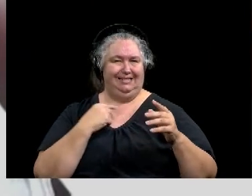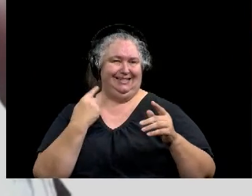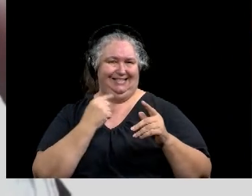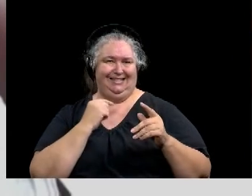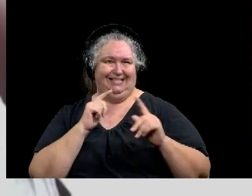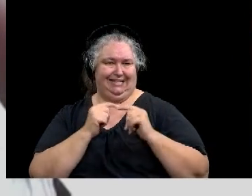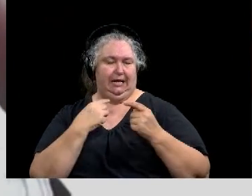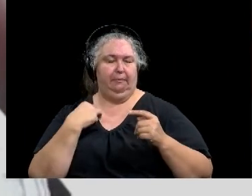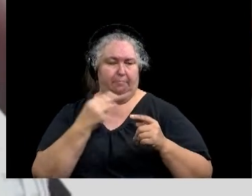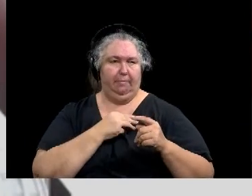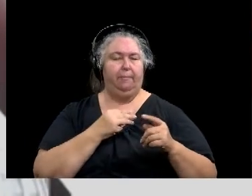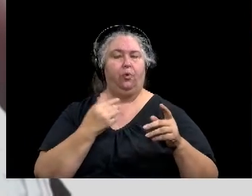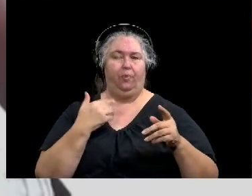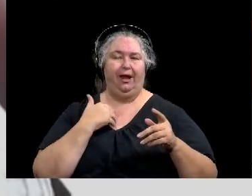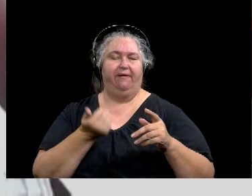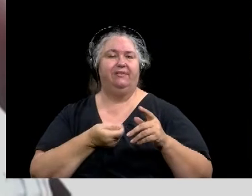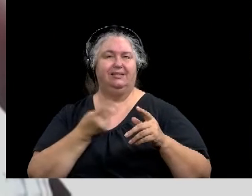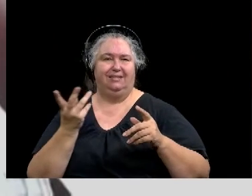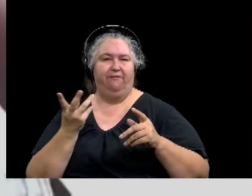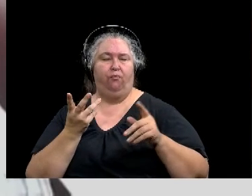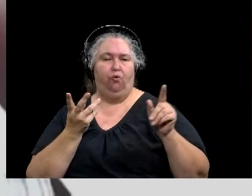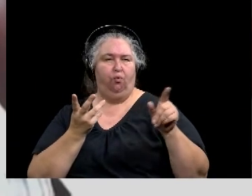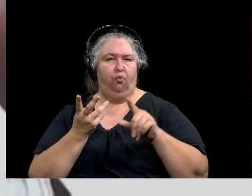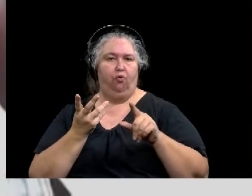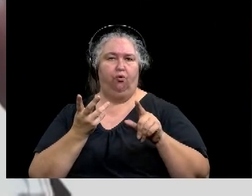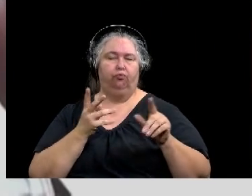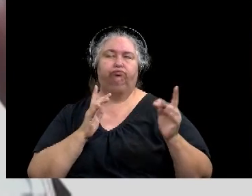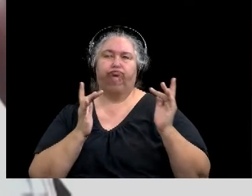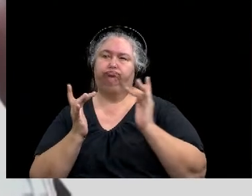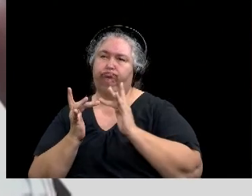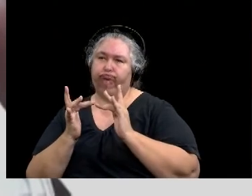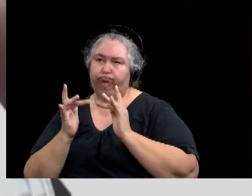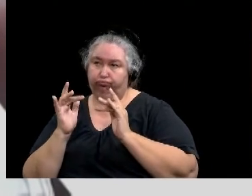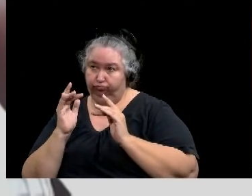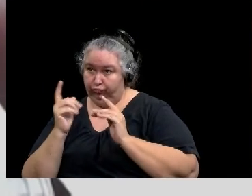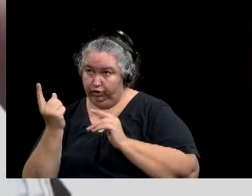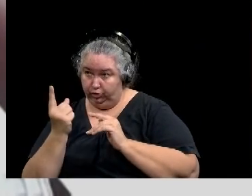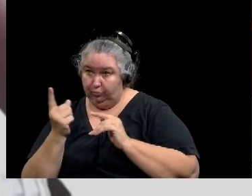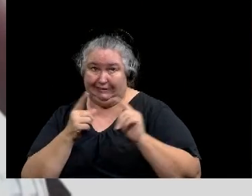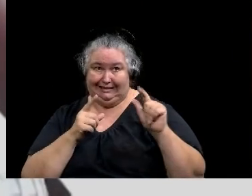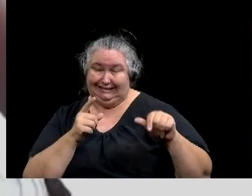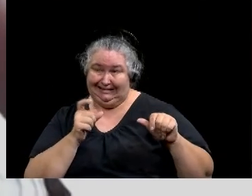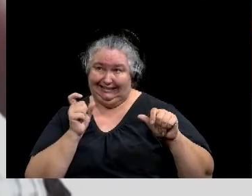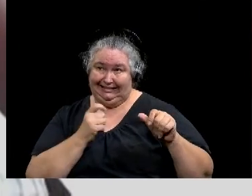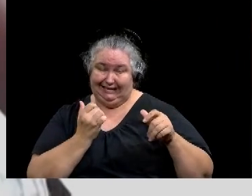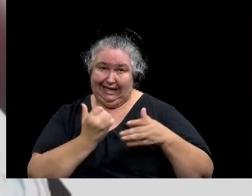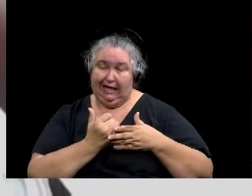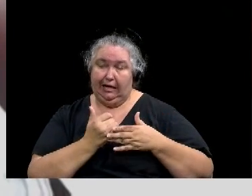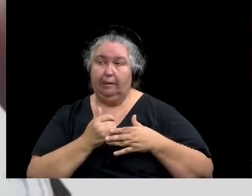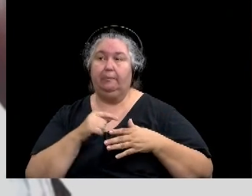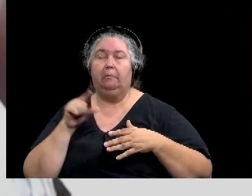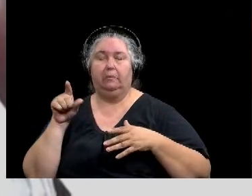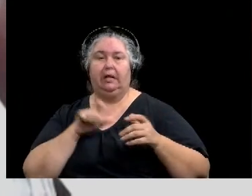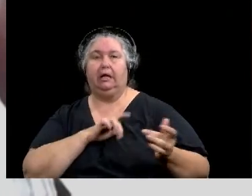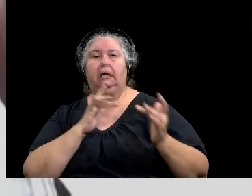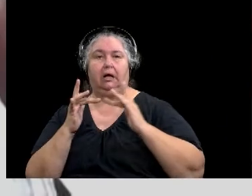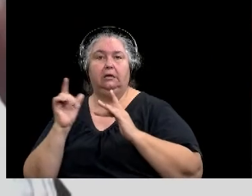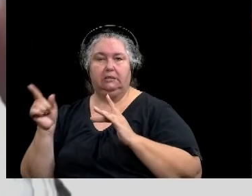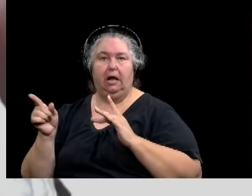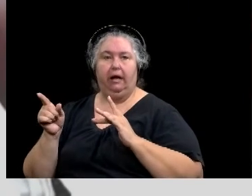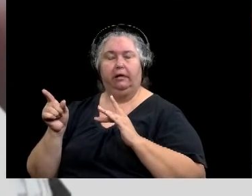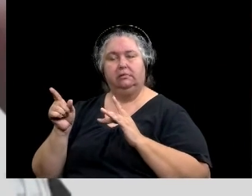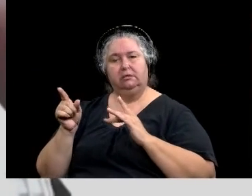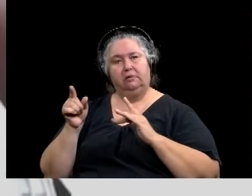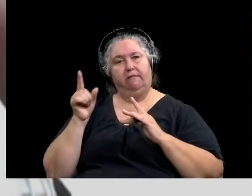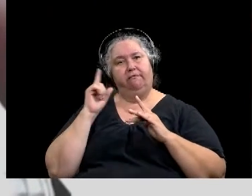esos recursos están allí disponibles para que los ayude para nuestros asociados ya nuestros empleados de